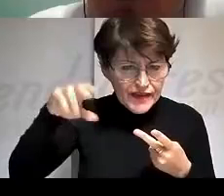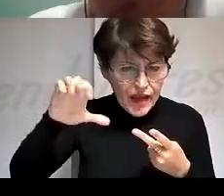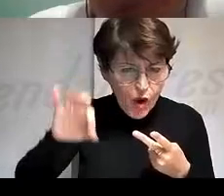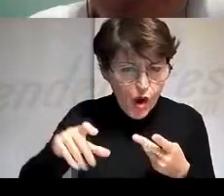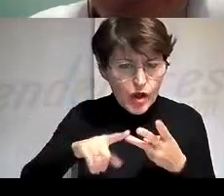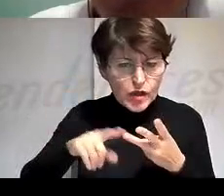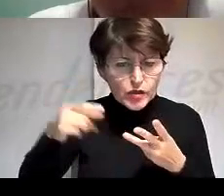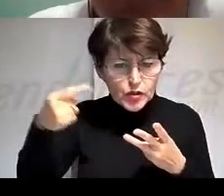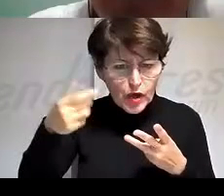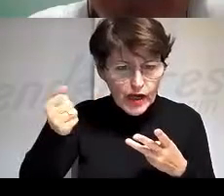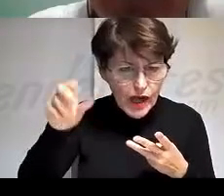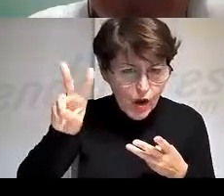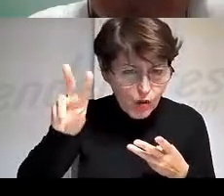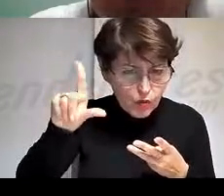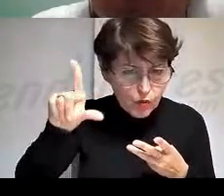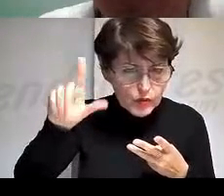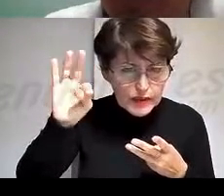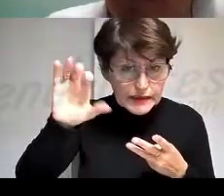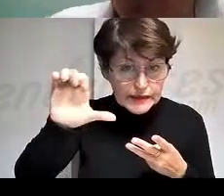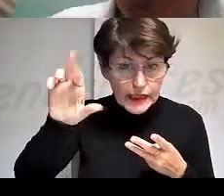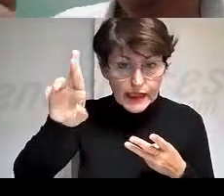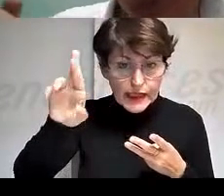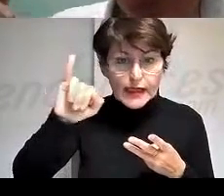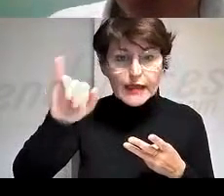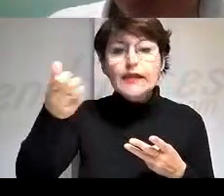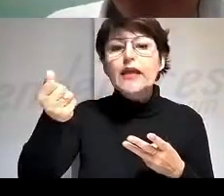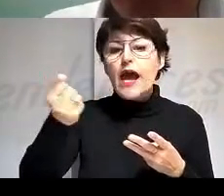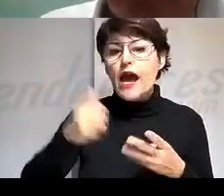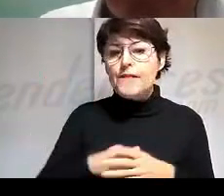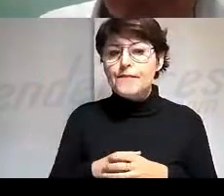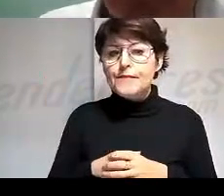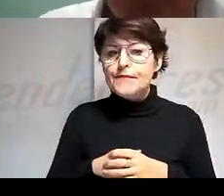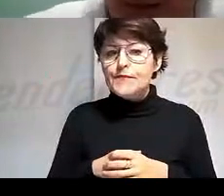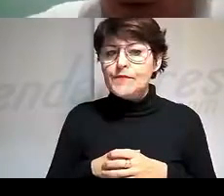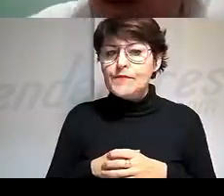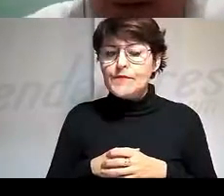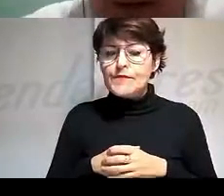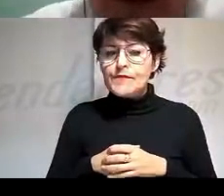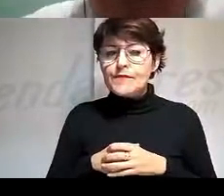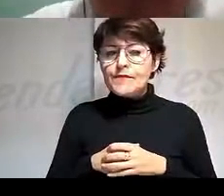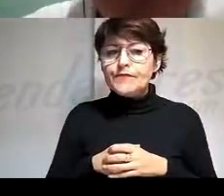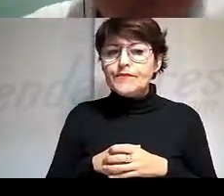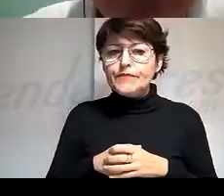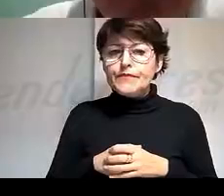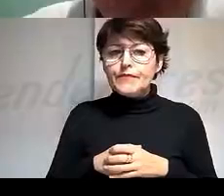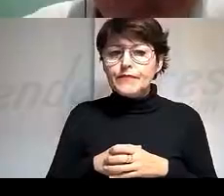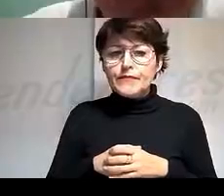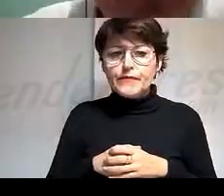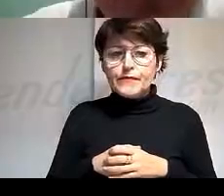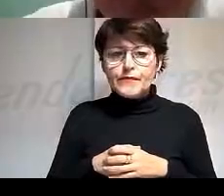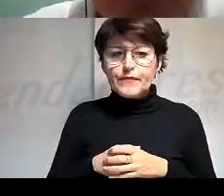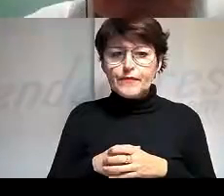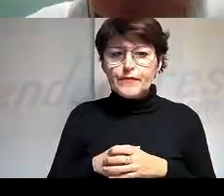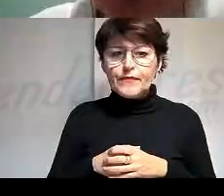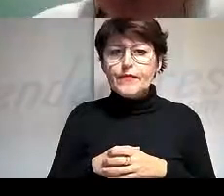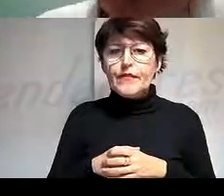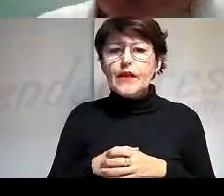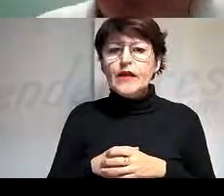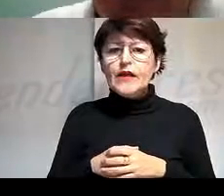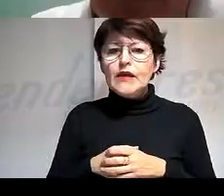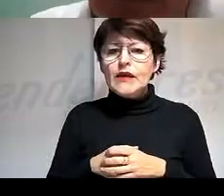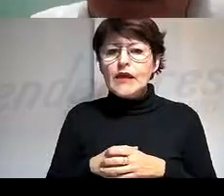Gaulteria procumbens, cada uno de los cuales tiene un efecto, creo que está en la siguiente diapositiva,